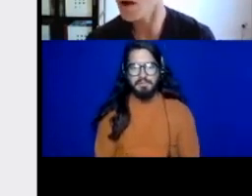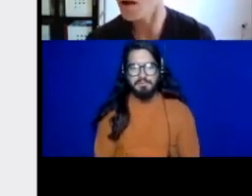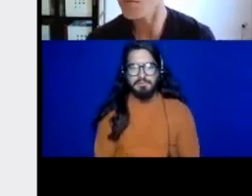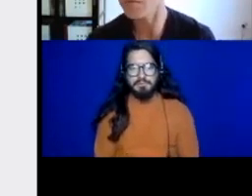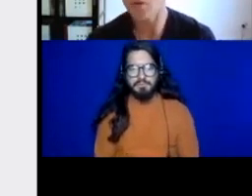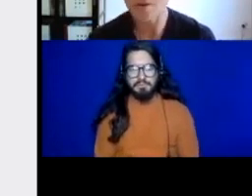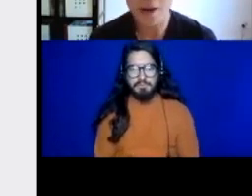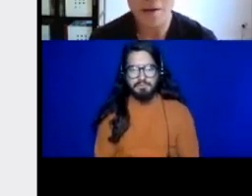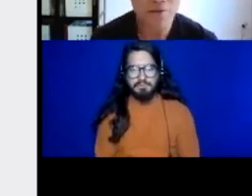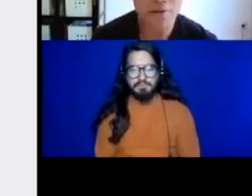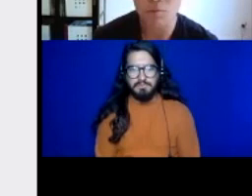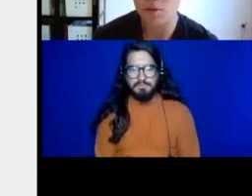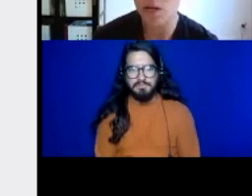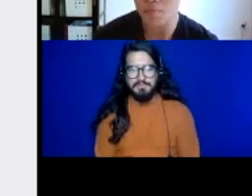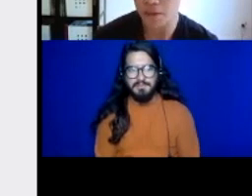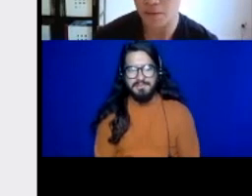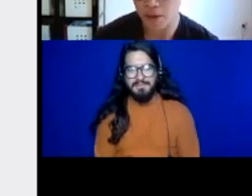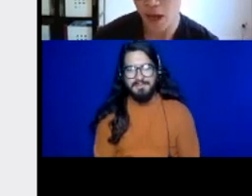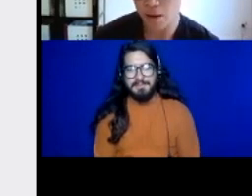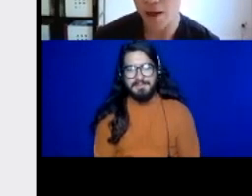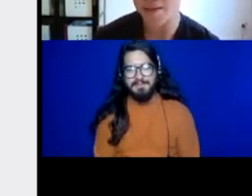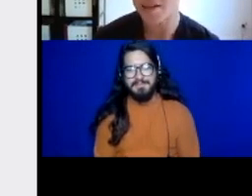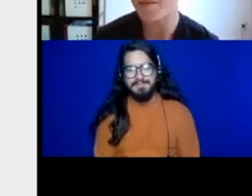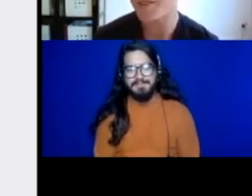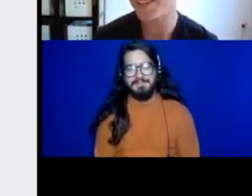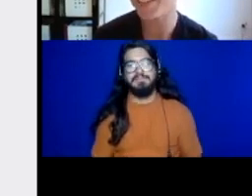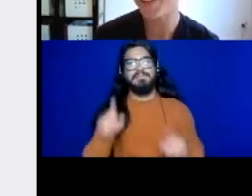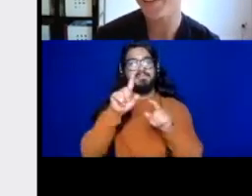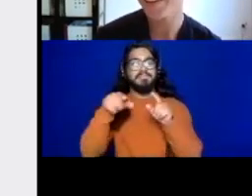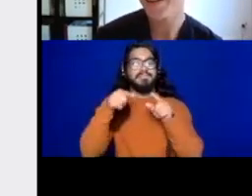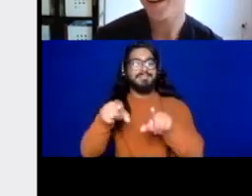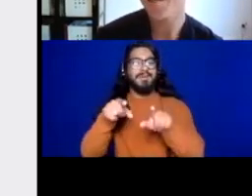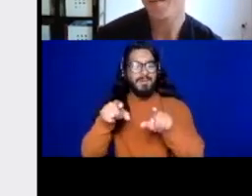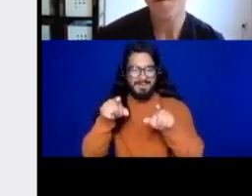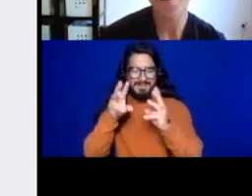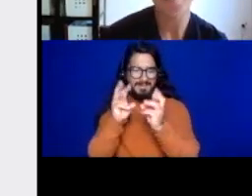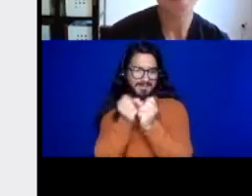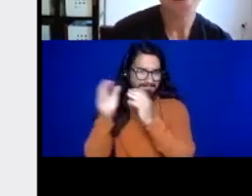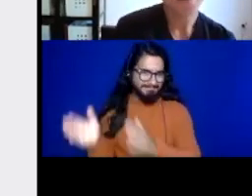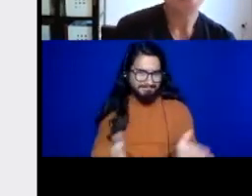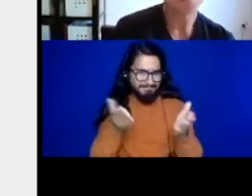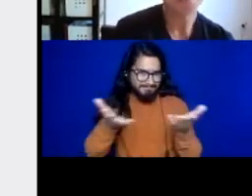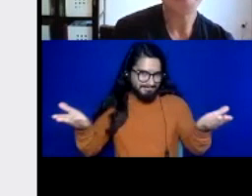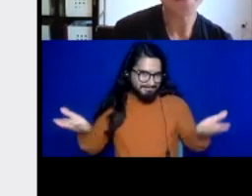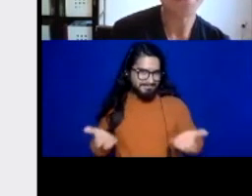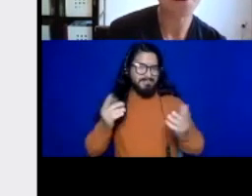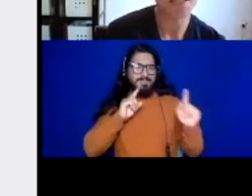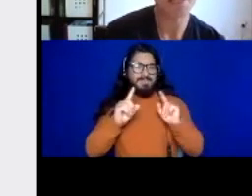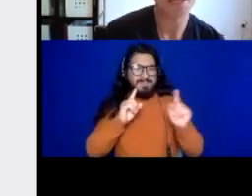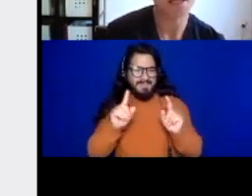So when we were preparing for this workshop, cuando estábamos preparando para este taller, tuvimos esta conversación